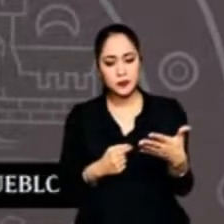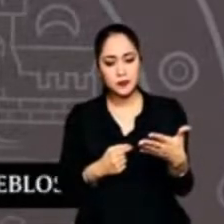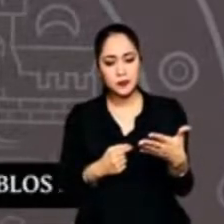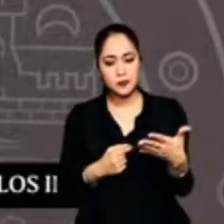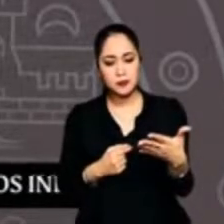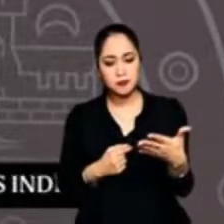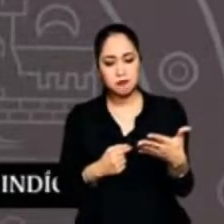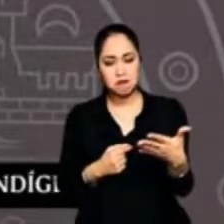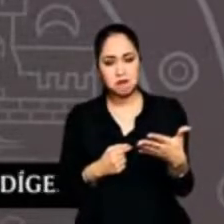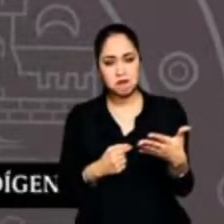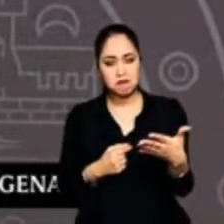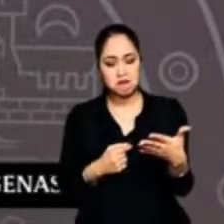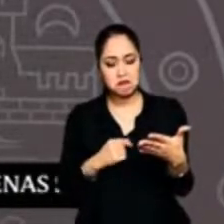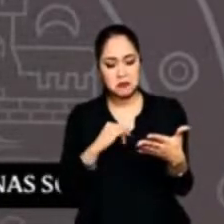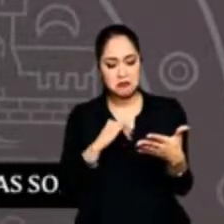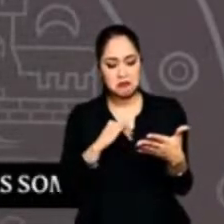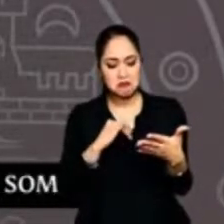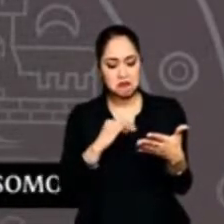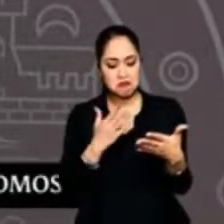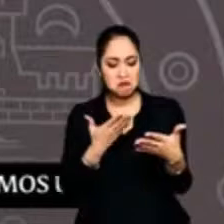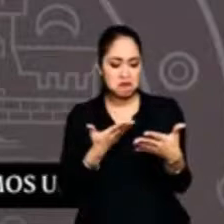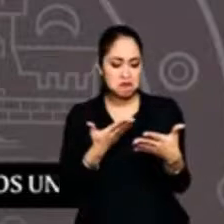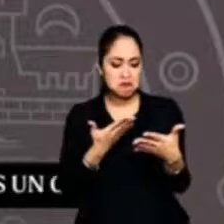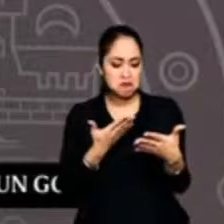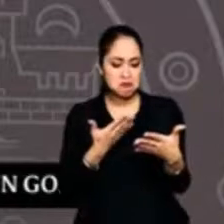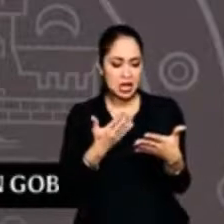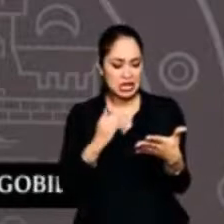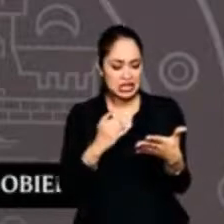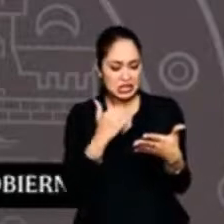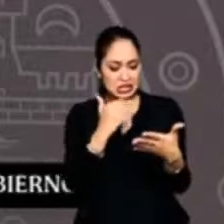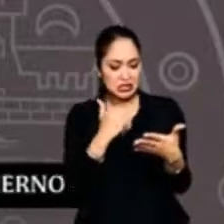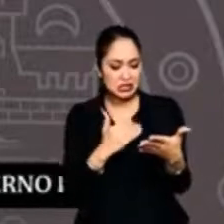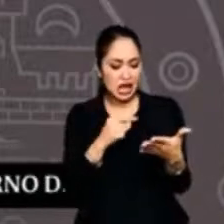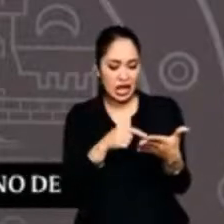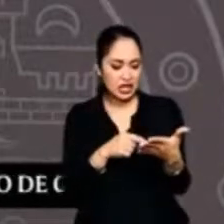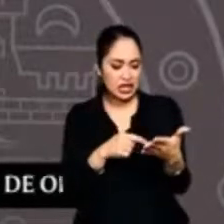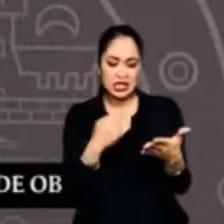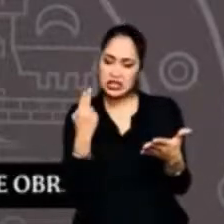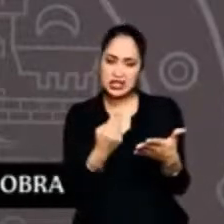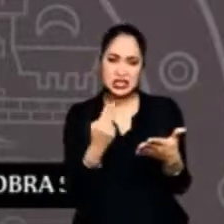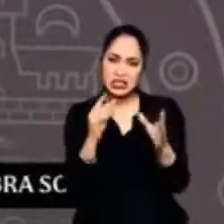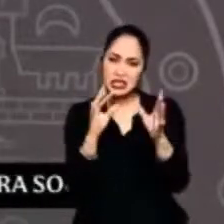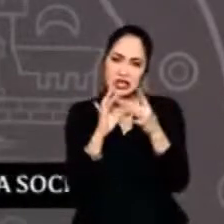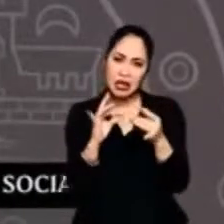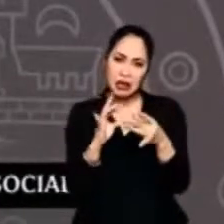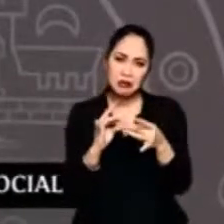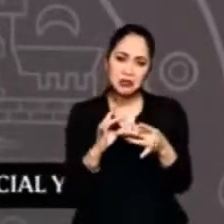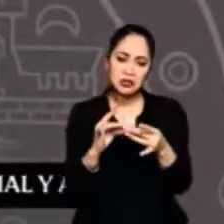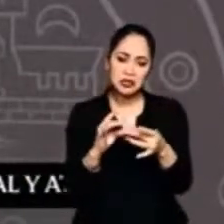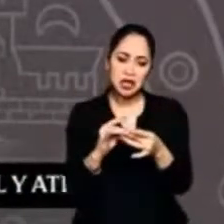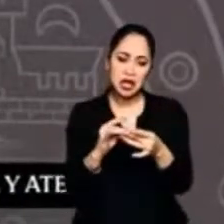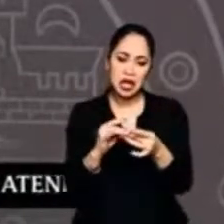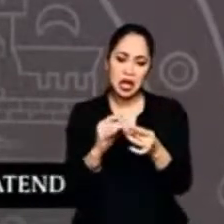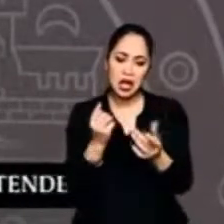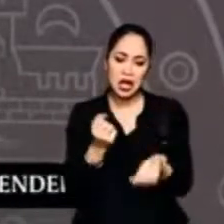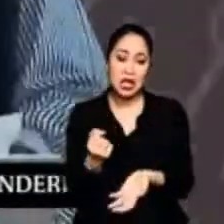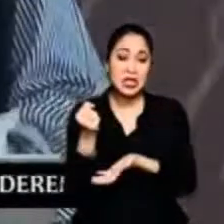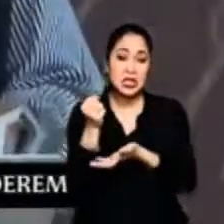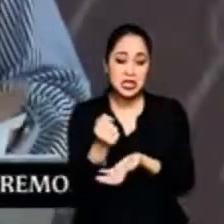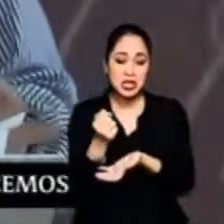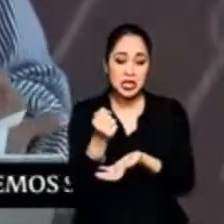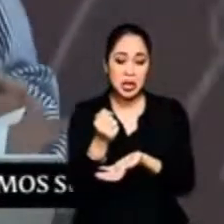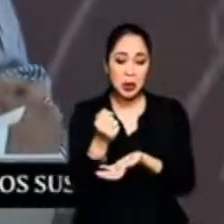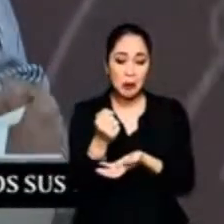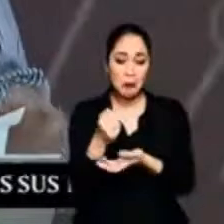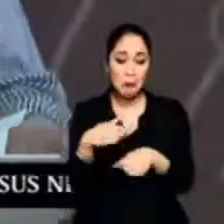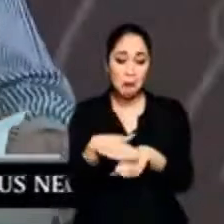Sí, pero en cualquier sentido, son cosas que tienes que aclarar. El dinero que usas, ¿por qué? Porque